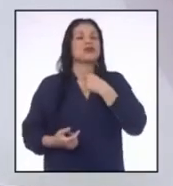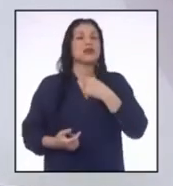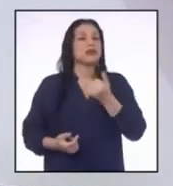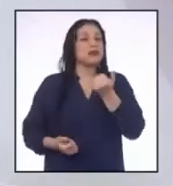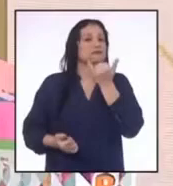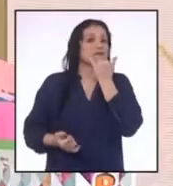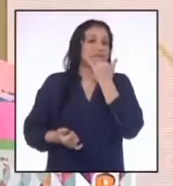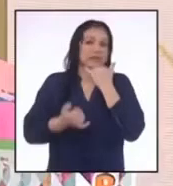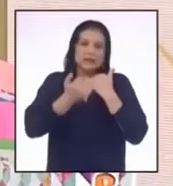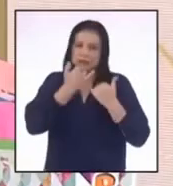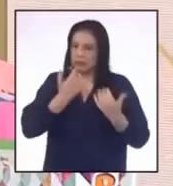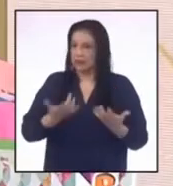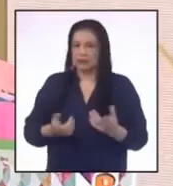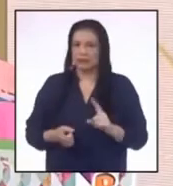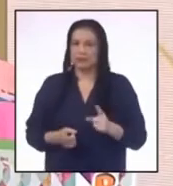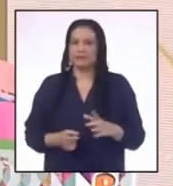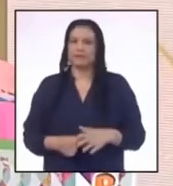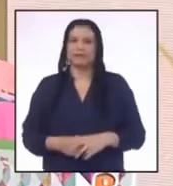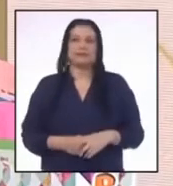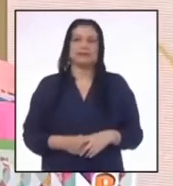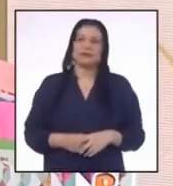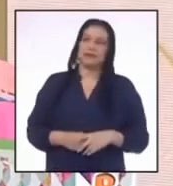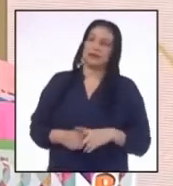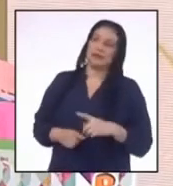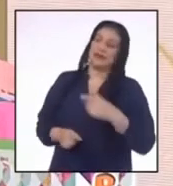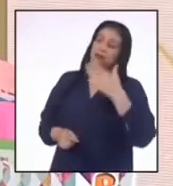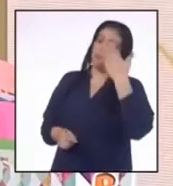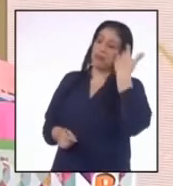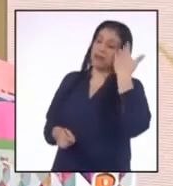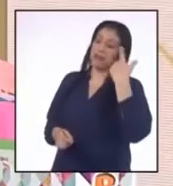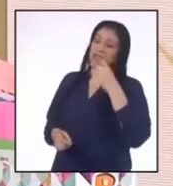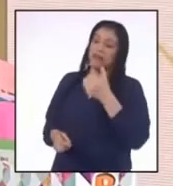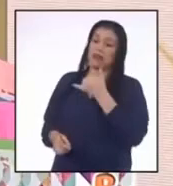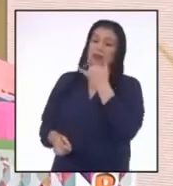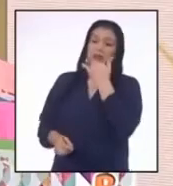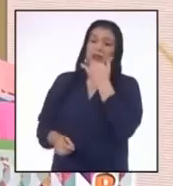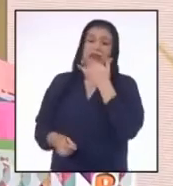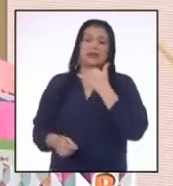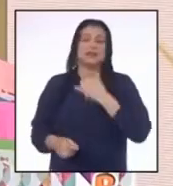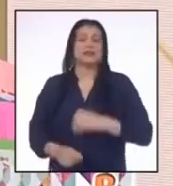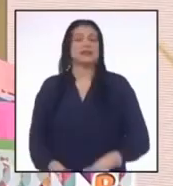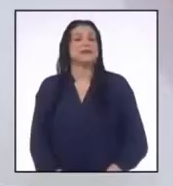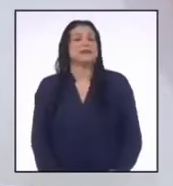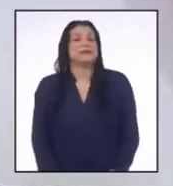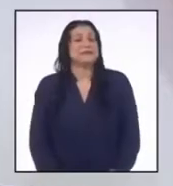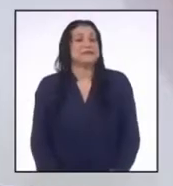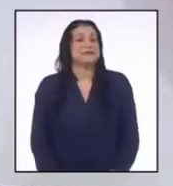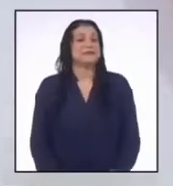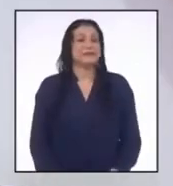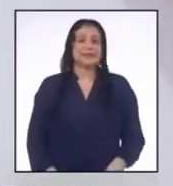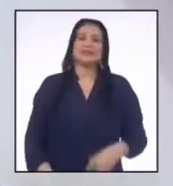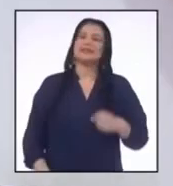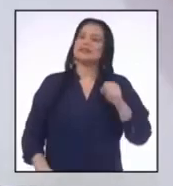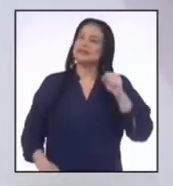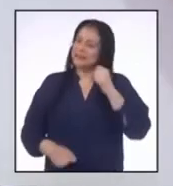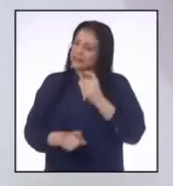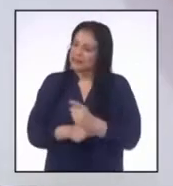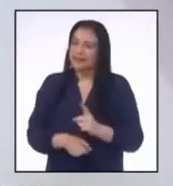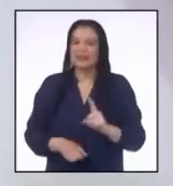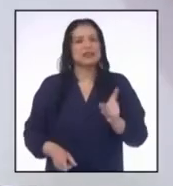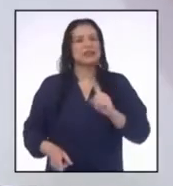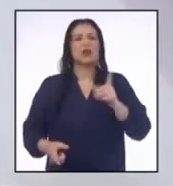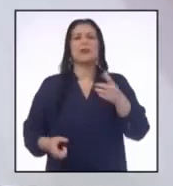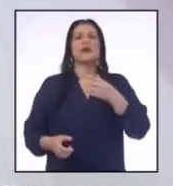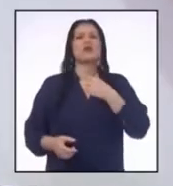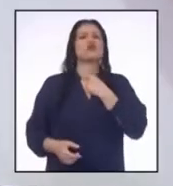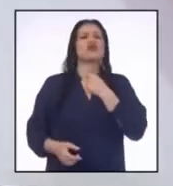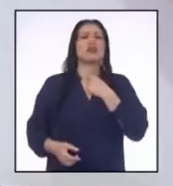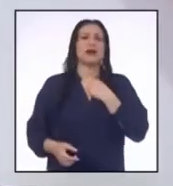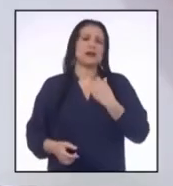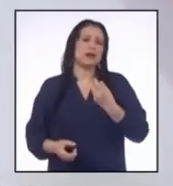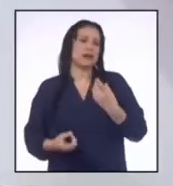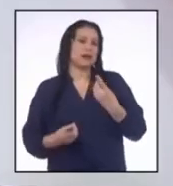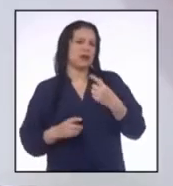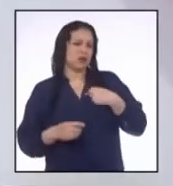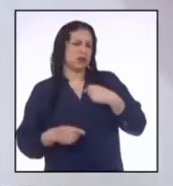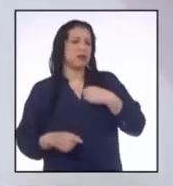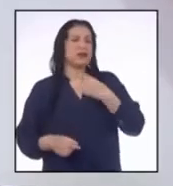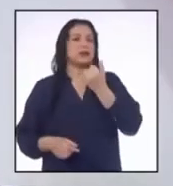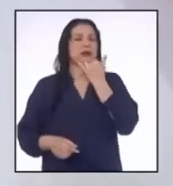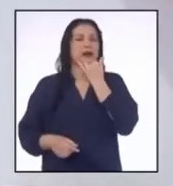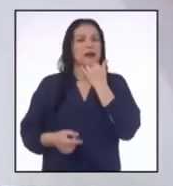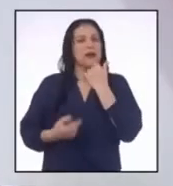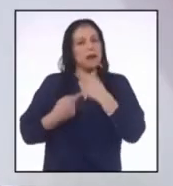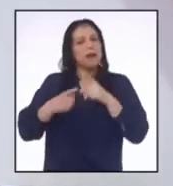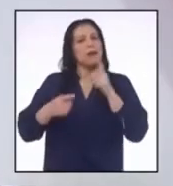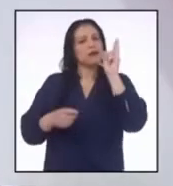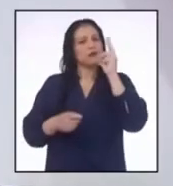equivocarme. ¿No te gustaba equivocarte, Stephanie? Sí, no me gustaba equivocarme, pero ella me dijo una